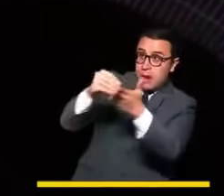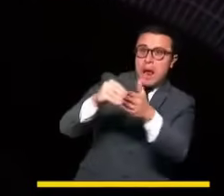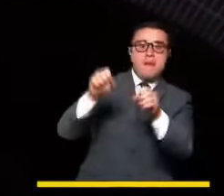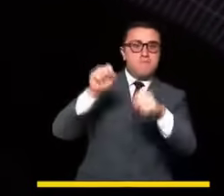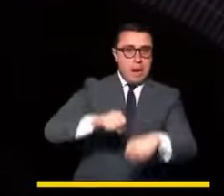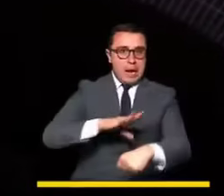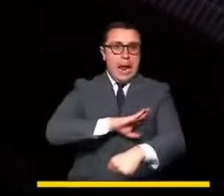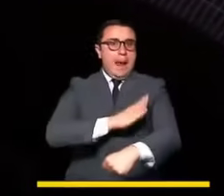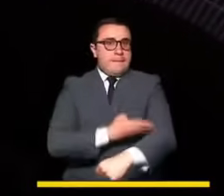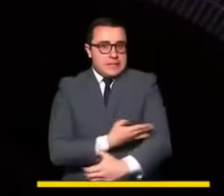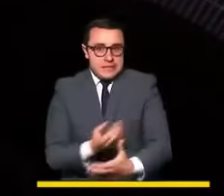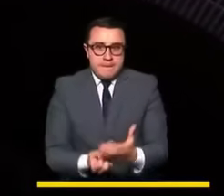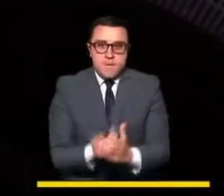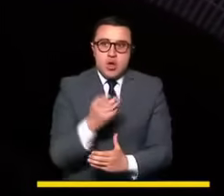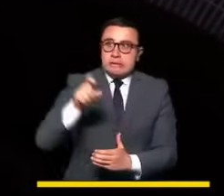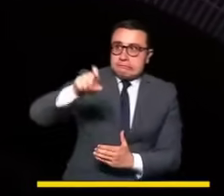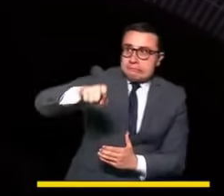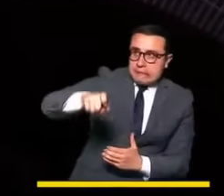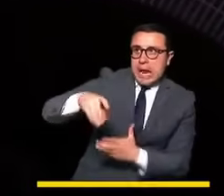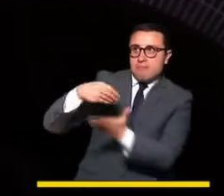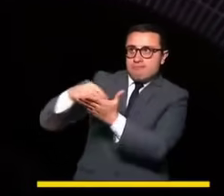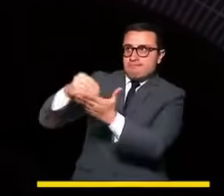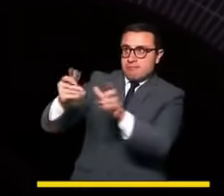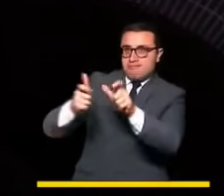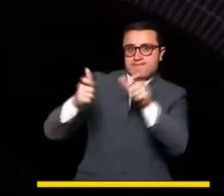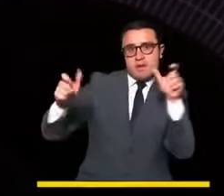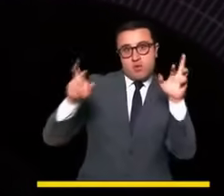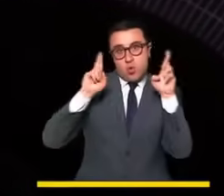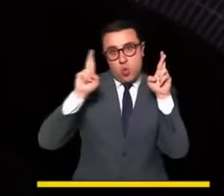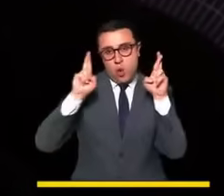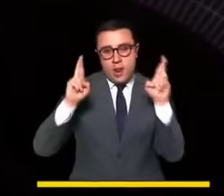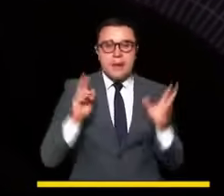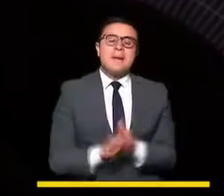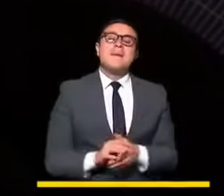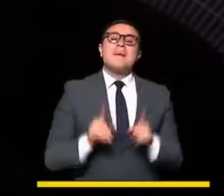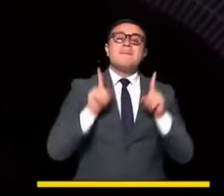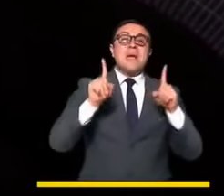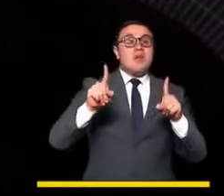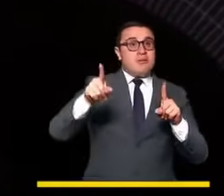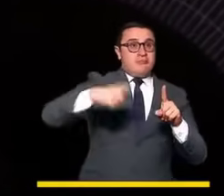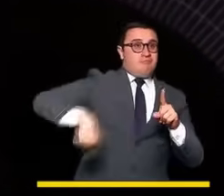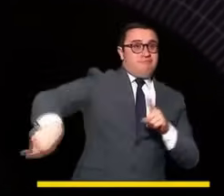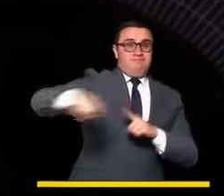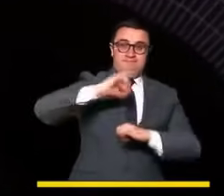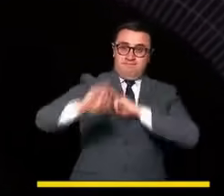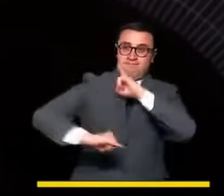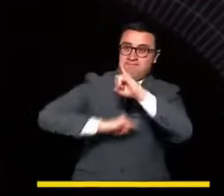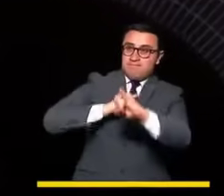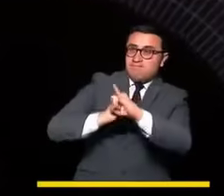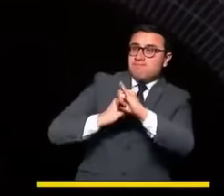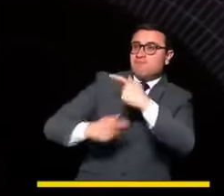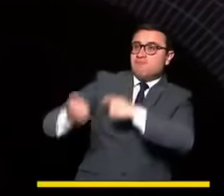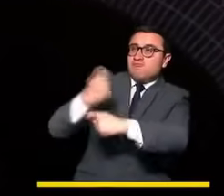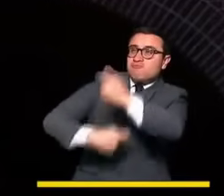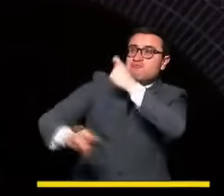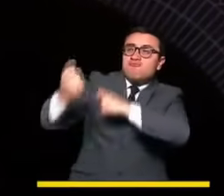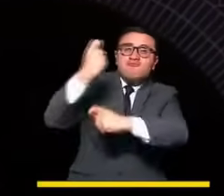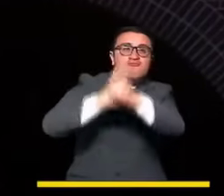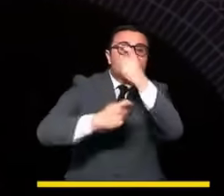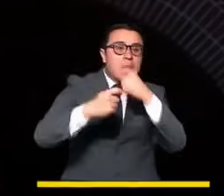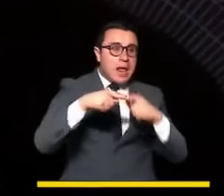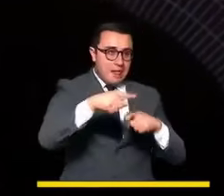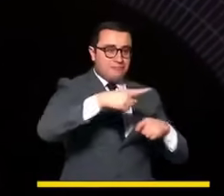productiva. Y en las exportaciones el turismo juega un papel, no porque esté en esa estadística, porque no